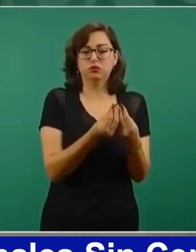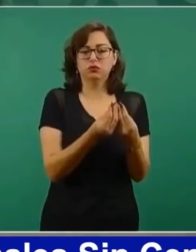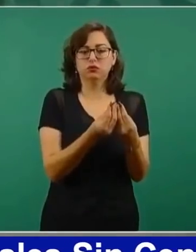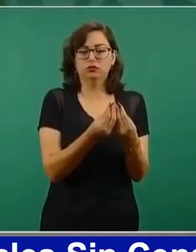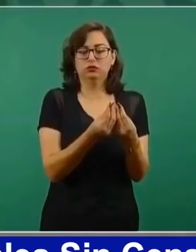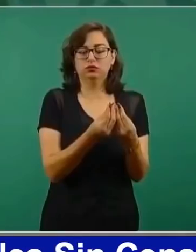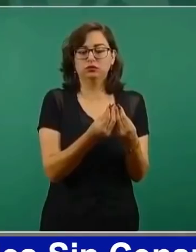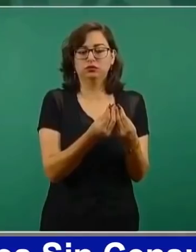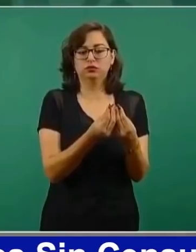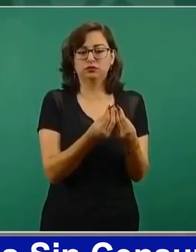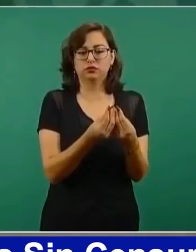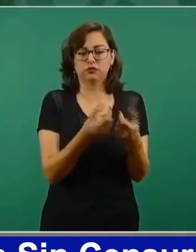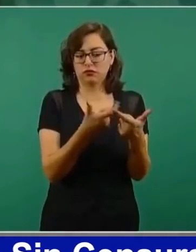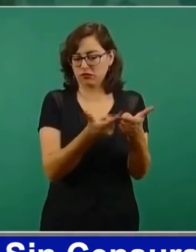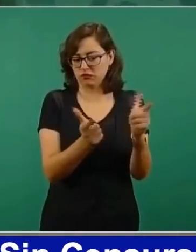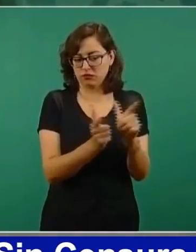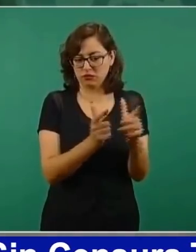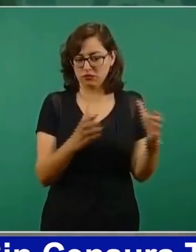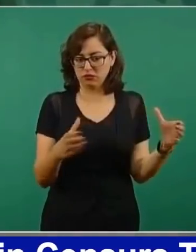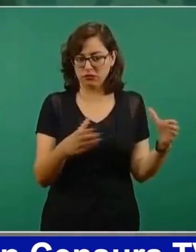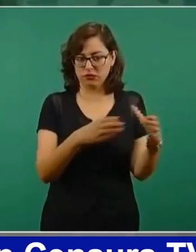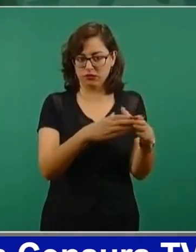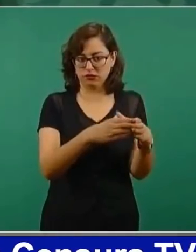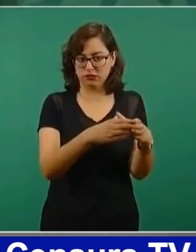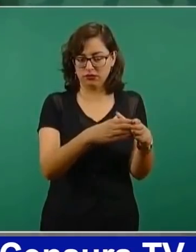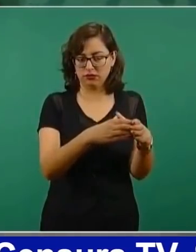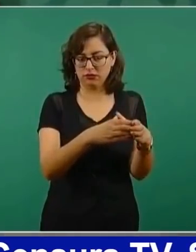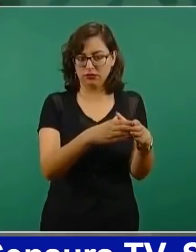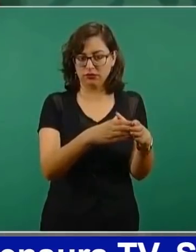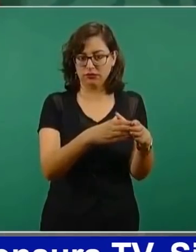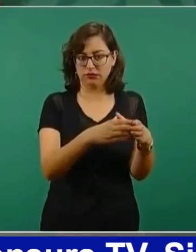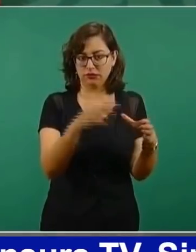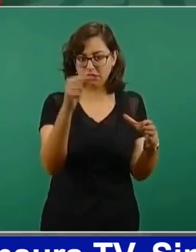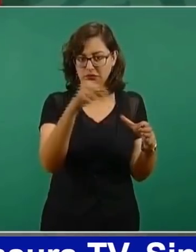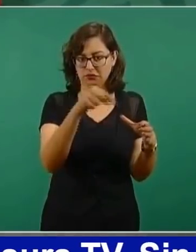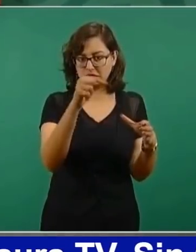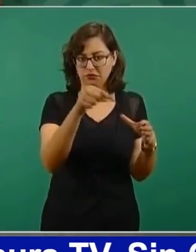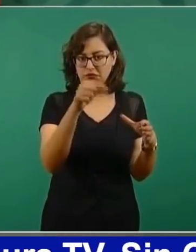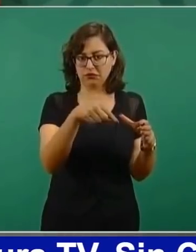es un agrupamiento de ciudadanos